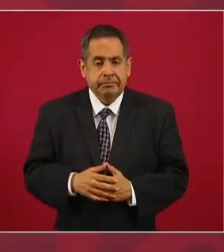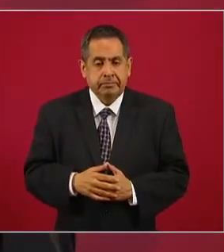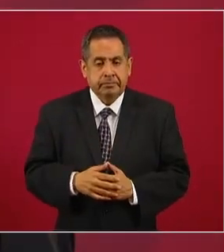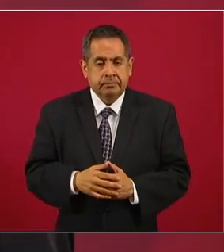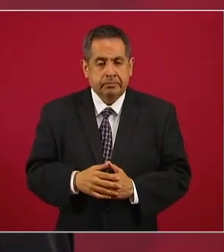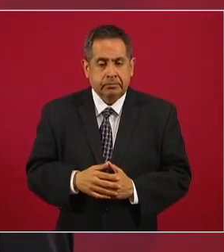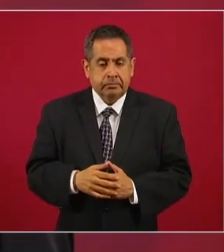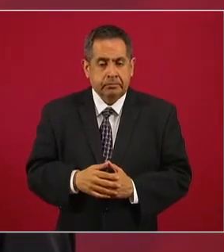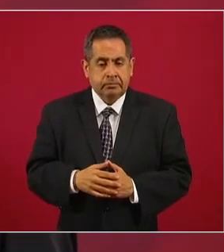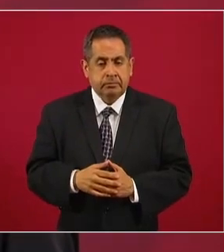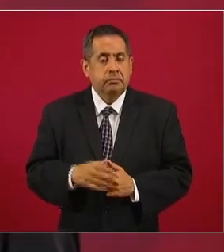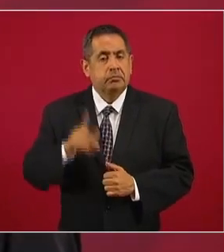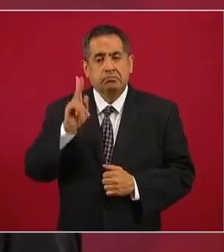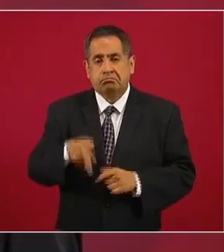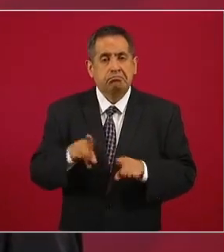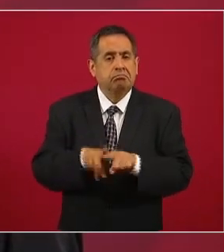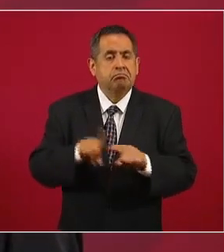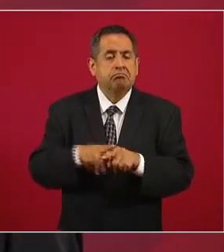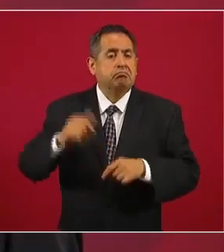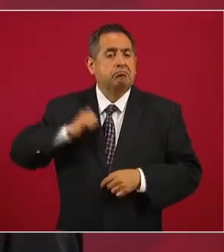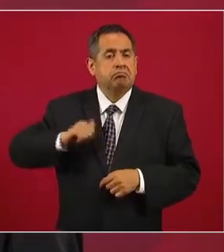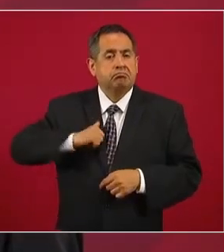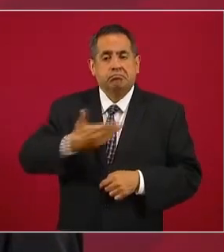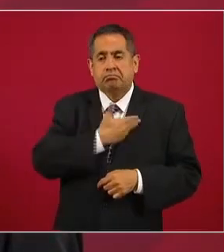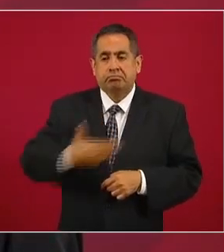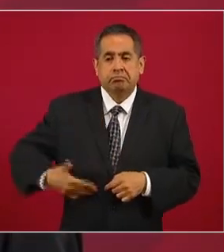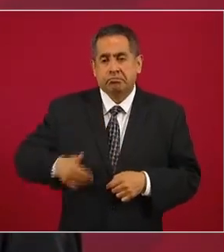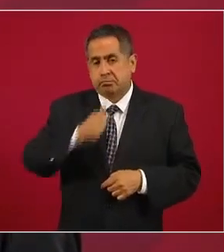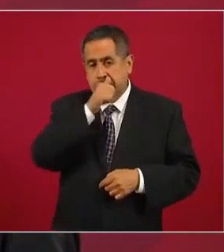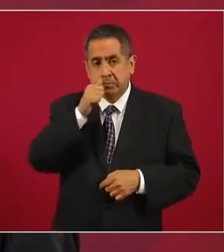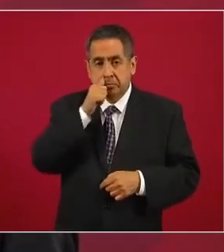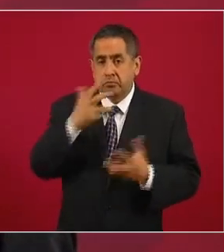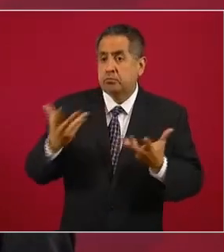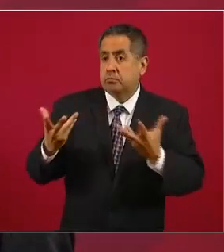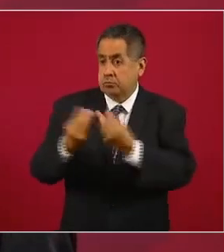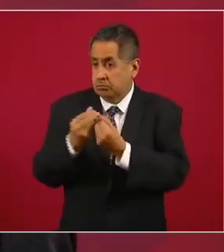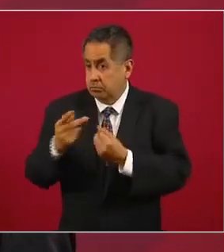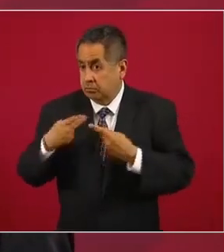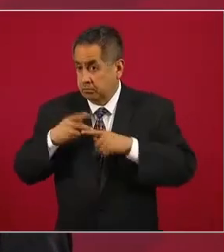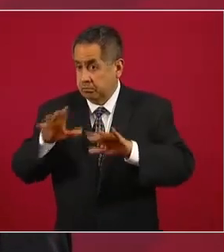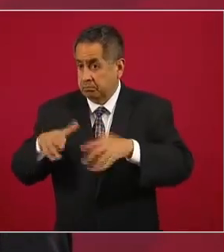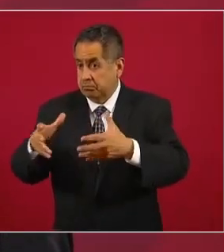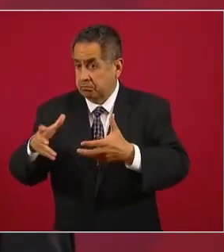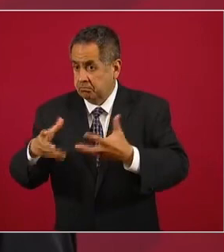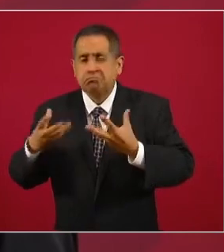lo que decía el presidente Juárez, con el pueblo todo, sin el pueblo nada.